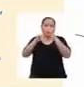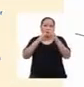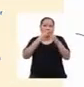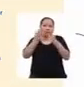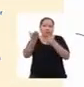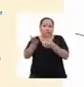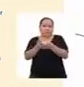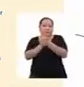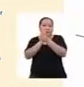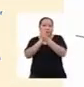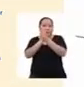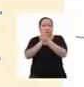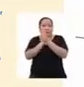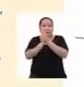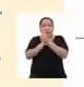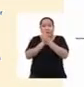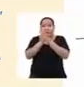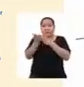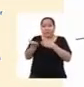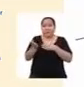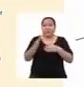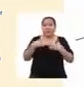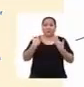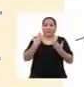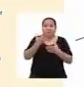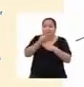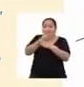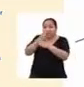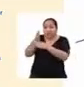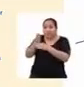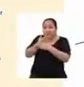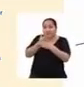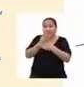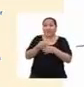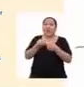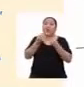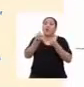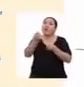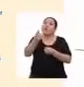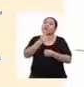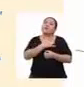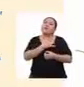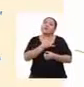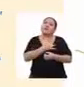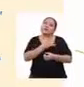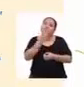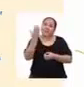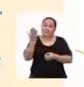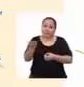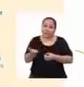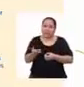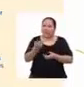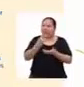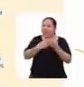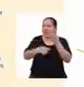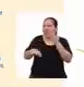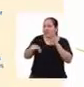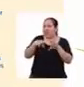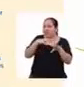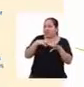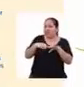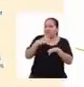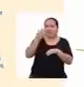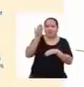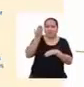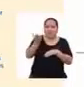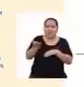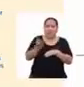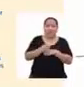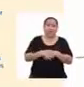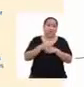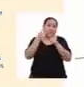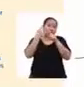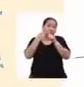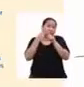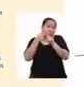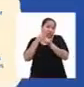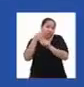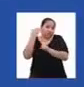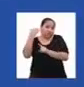tus amigos y amigas para que puedas compartir cómo les está yendo, qué actividades están haciendo,